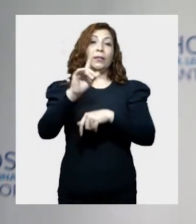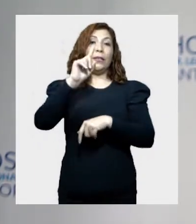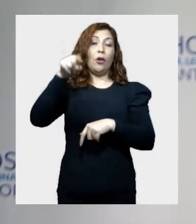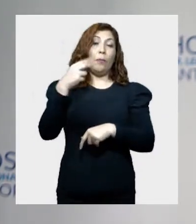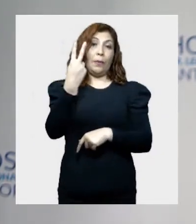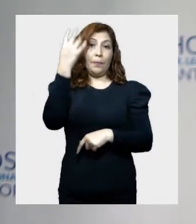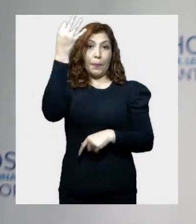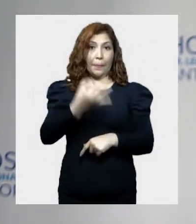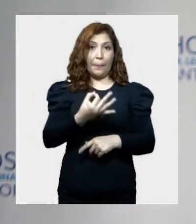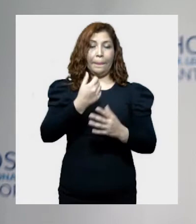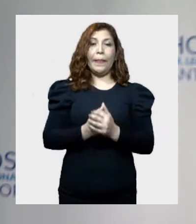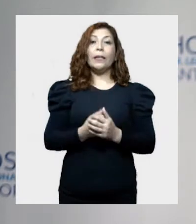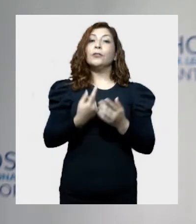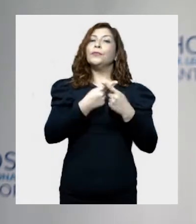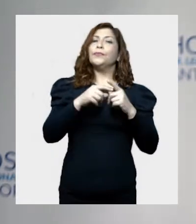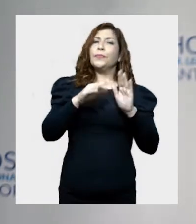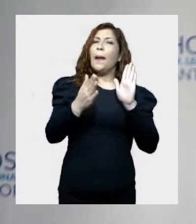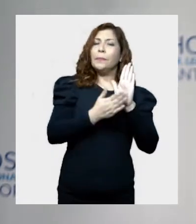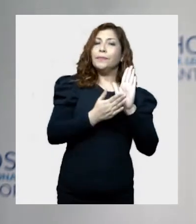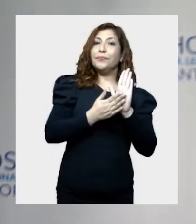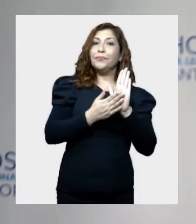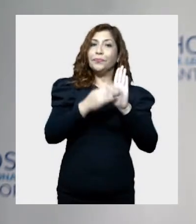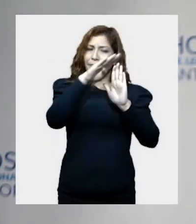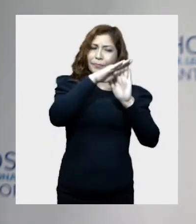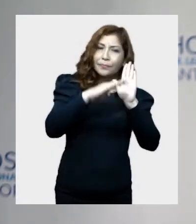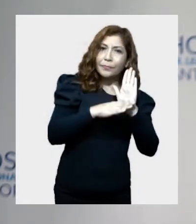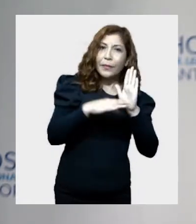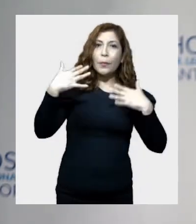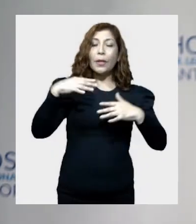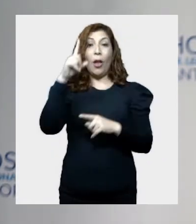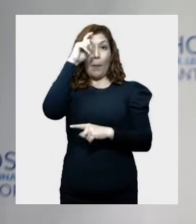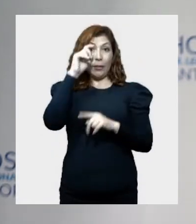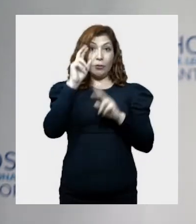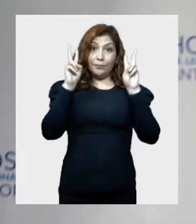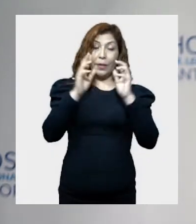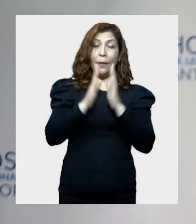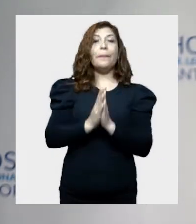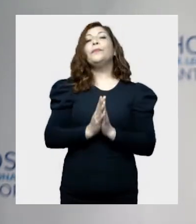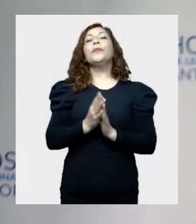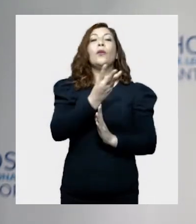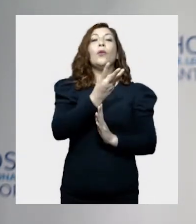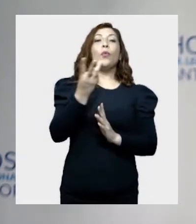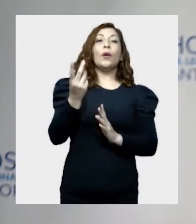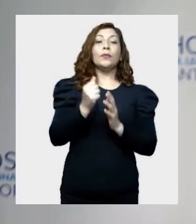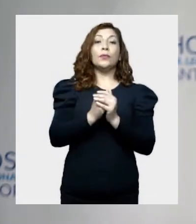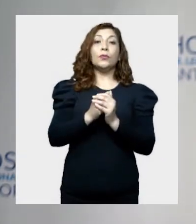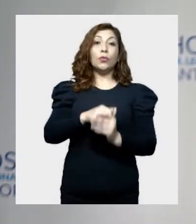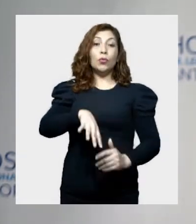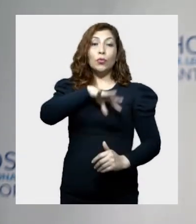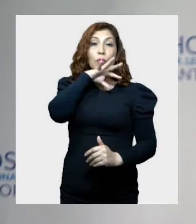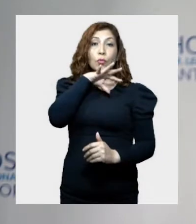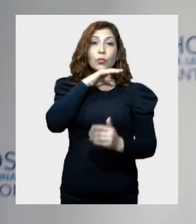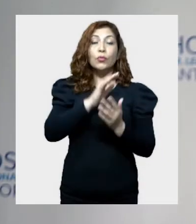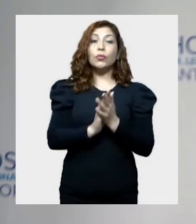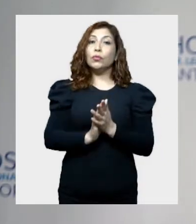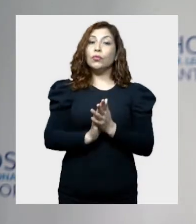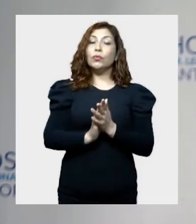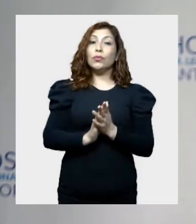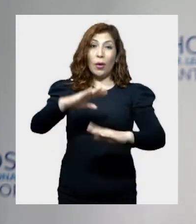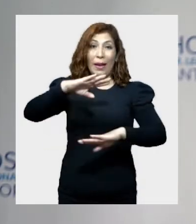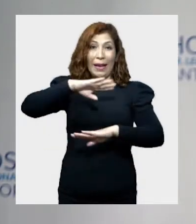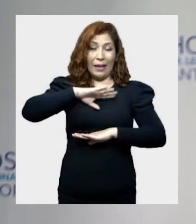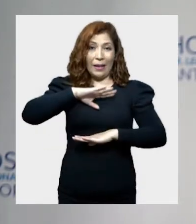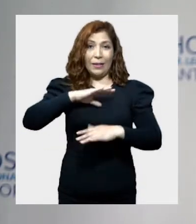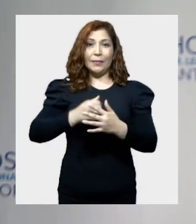15,2%. Otra medición importante en materia de hospitalización es el índice ocupacional, que corresponde a la ocupación de